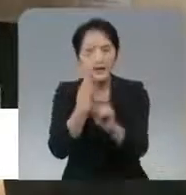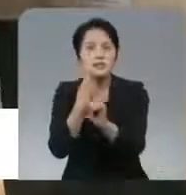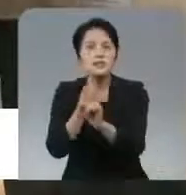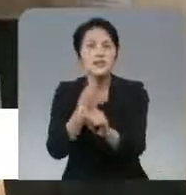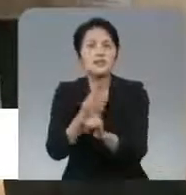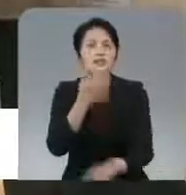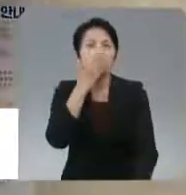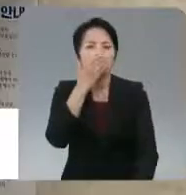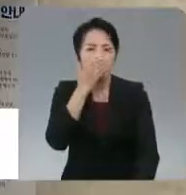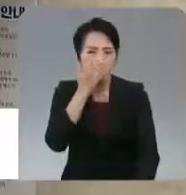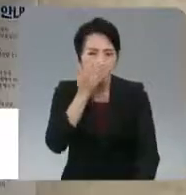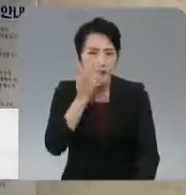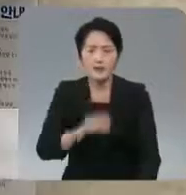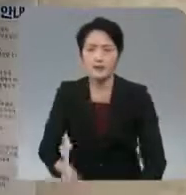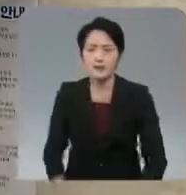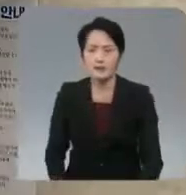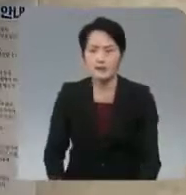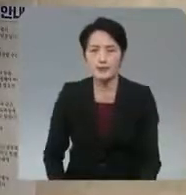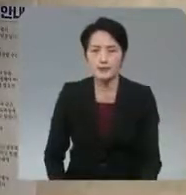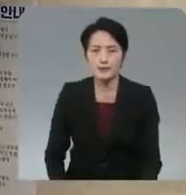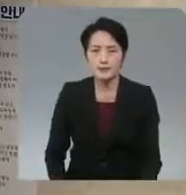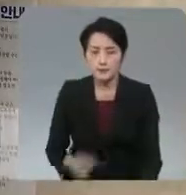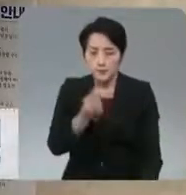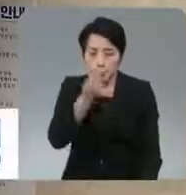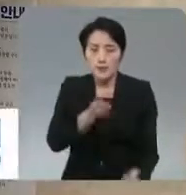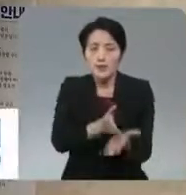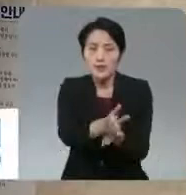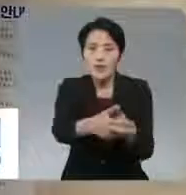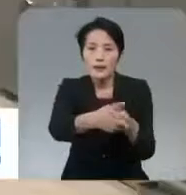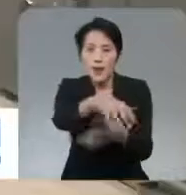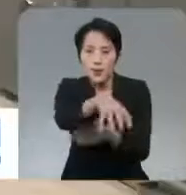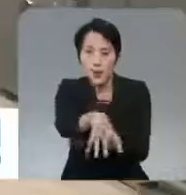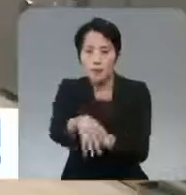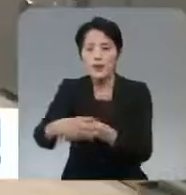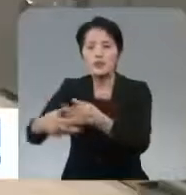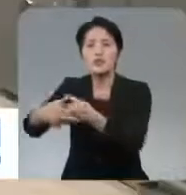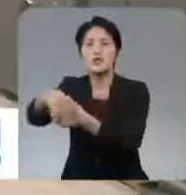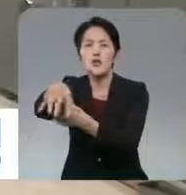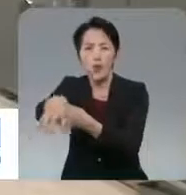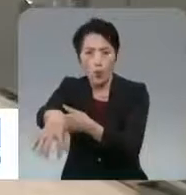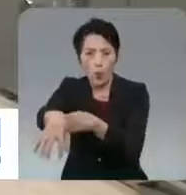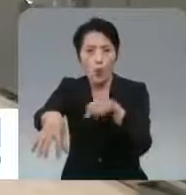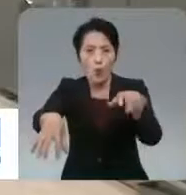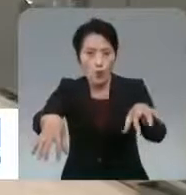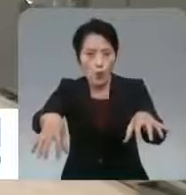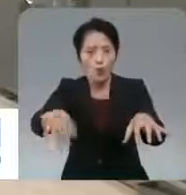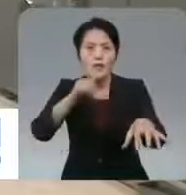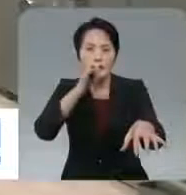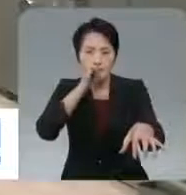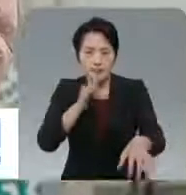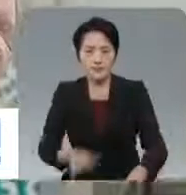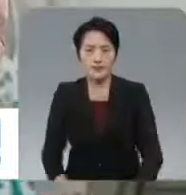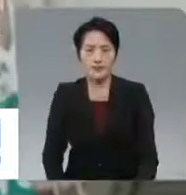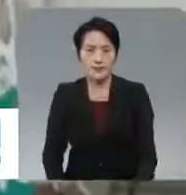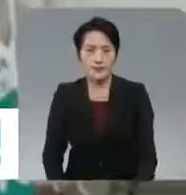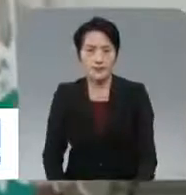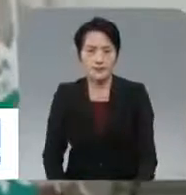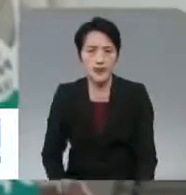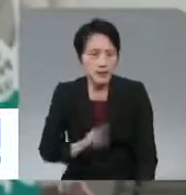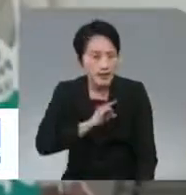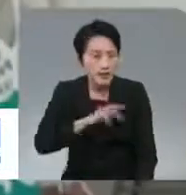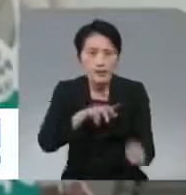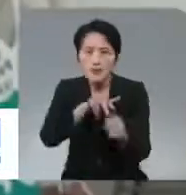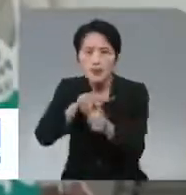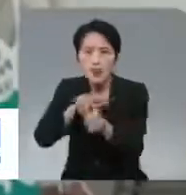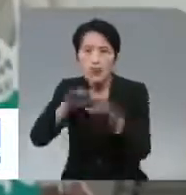eleva a 6 mil 812 personas desde que comenzó la pandemia incluyendo las 25 que fallecieron el miércoles 2 dato